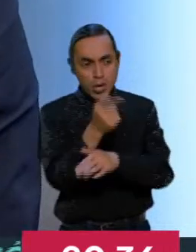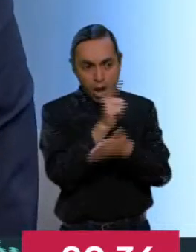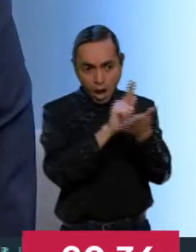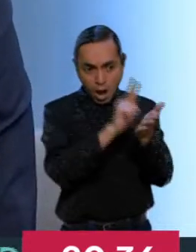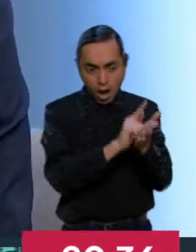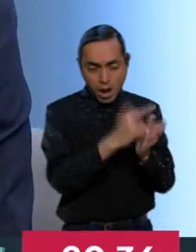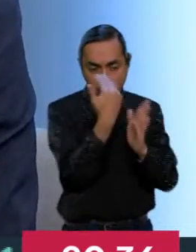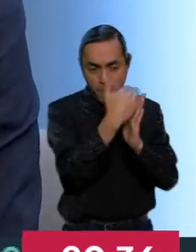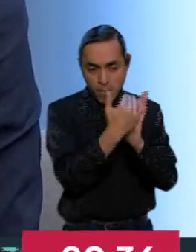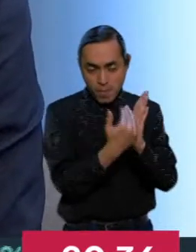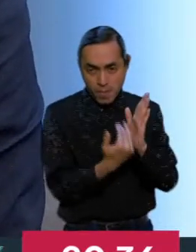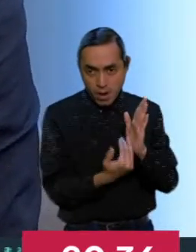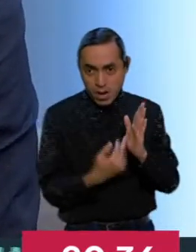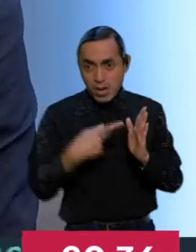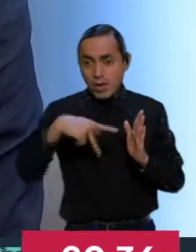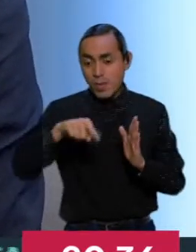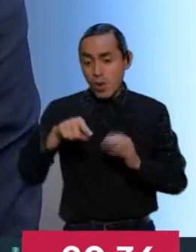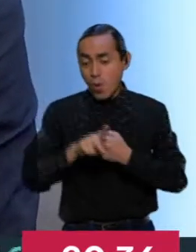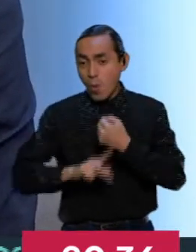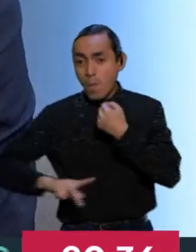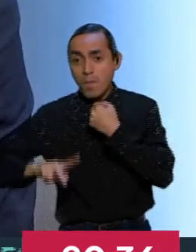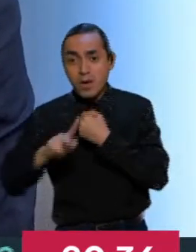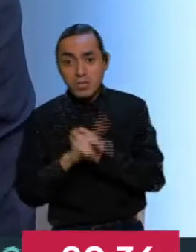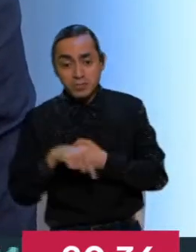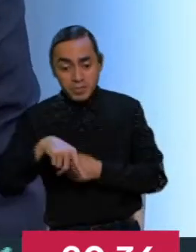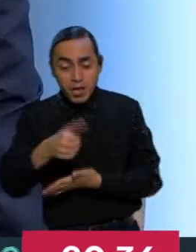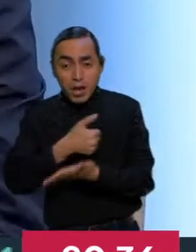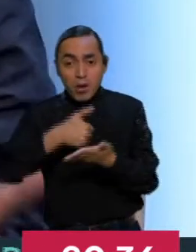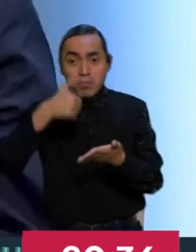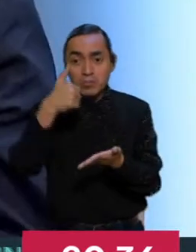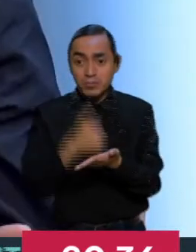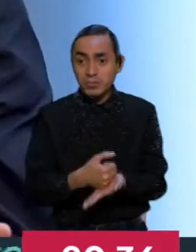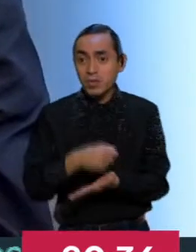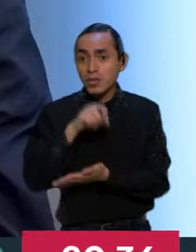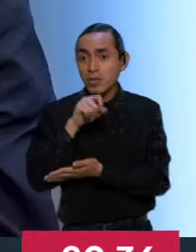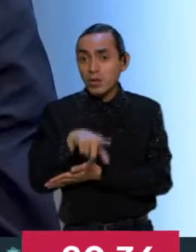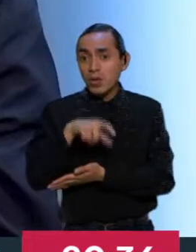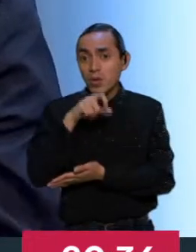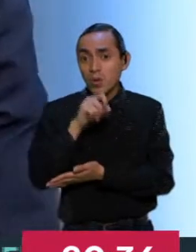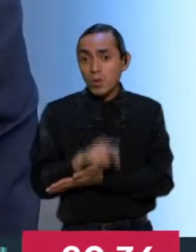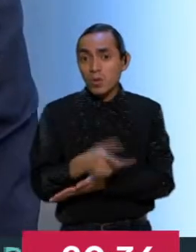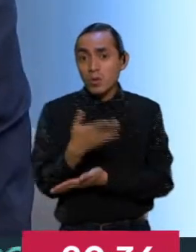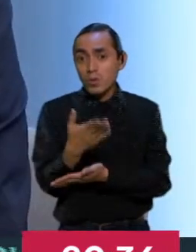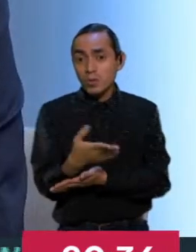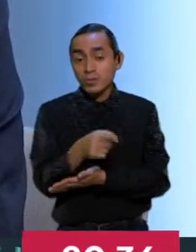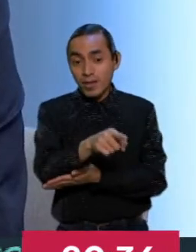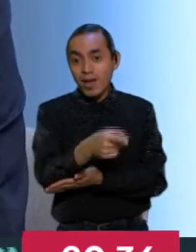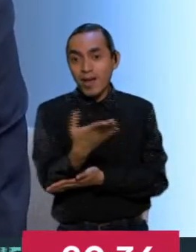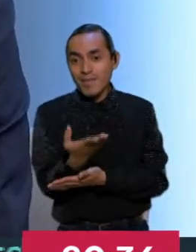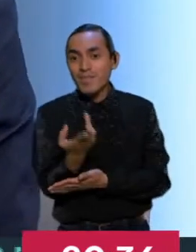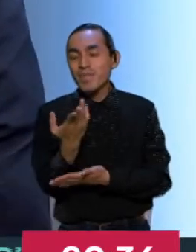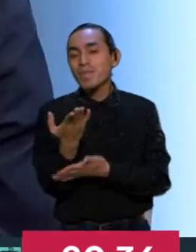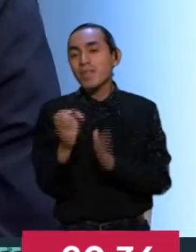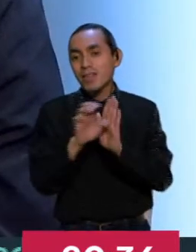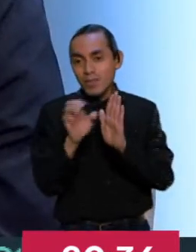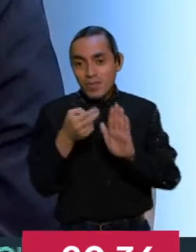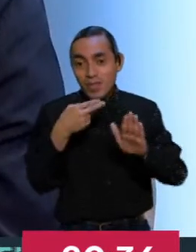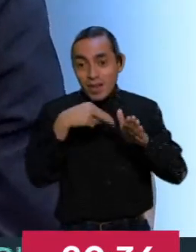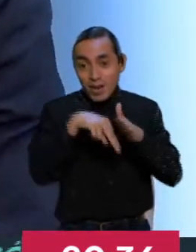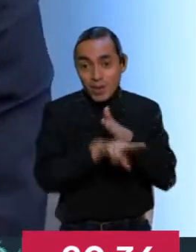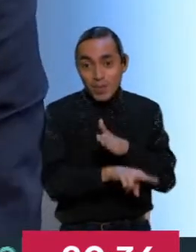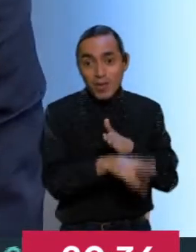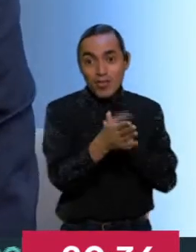pero somos un país y una ciudad que sigue teniendo pues la separación en el metro y el transporte público de hombres y